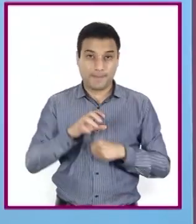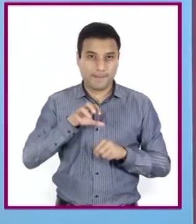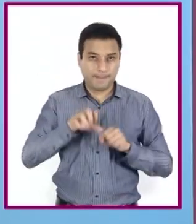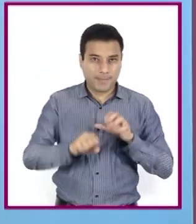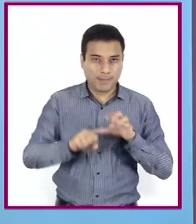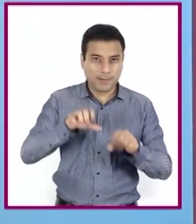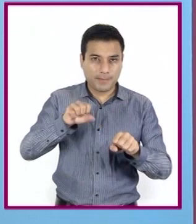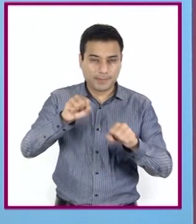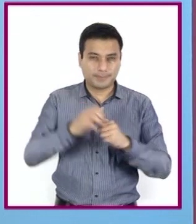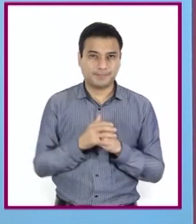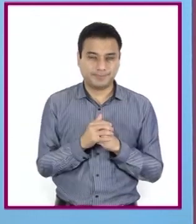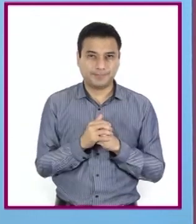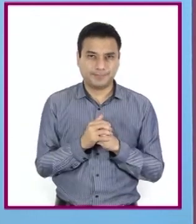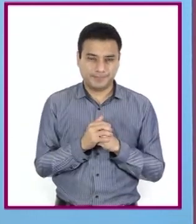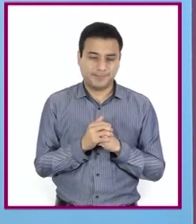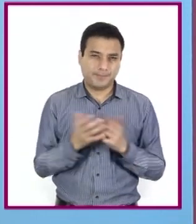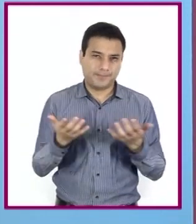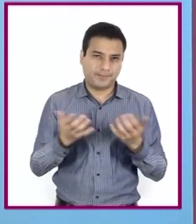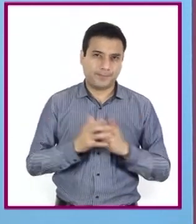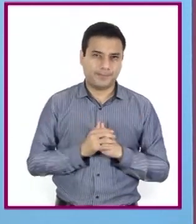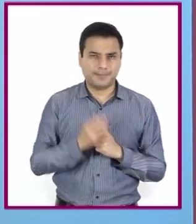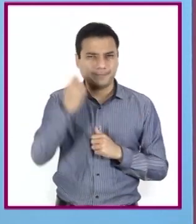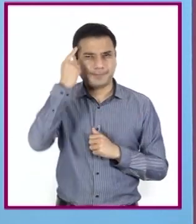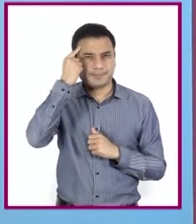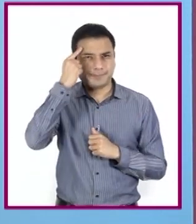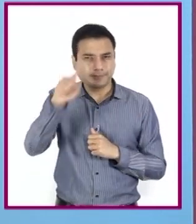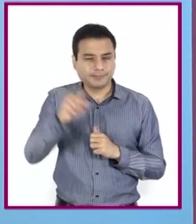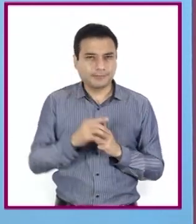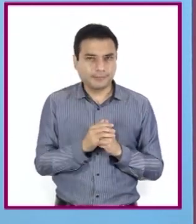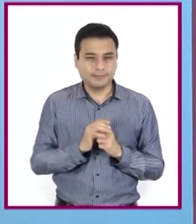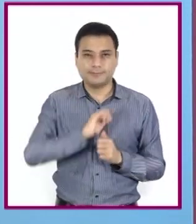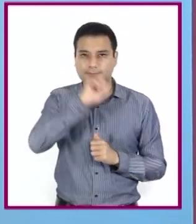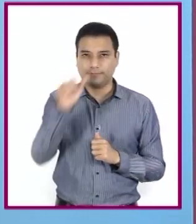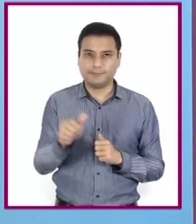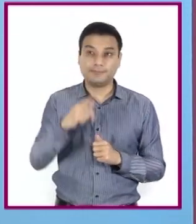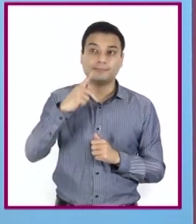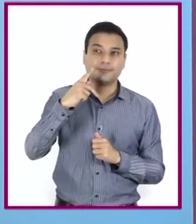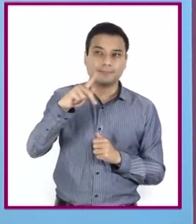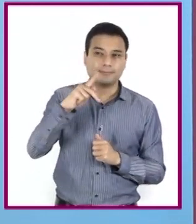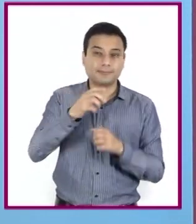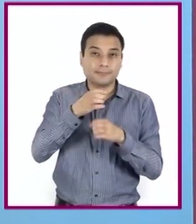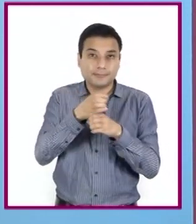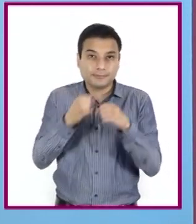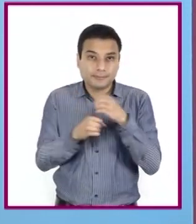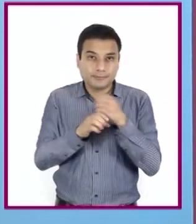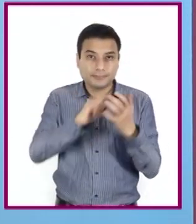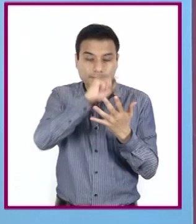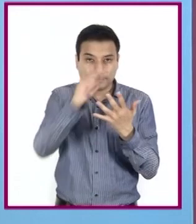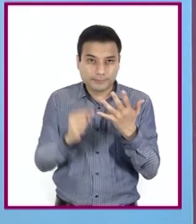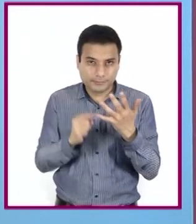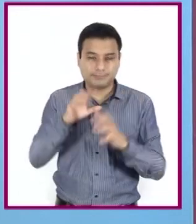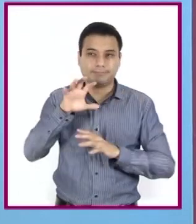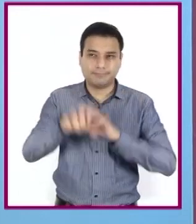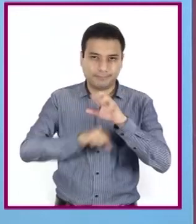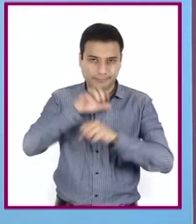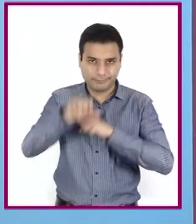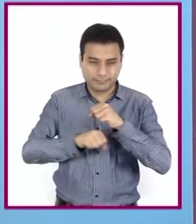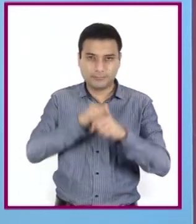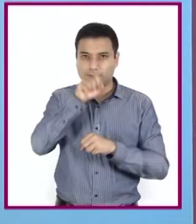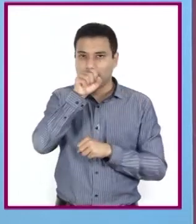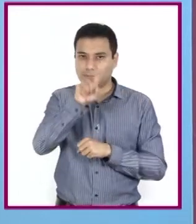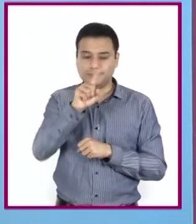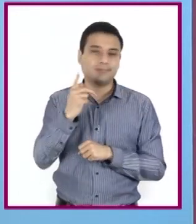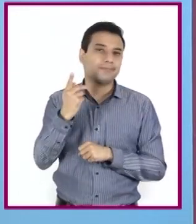la colonización de territorios para explotar sus recursos y mantener control político y